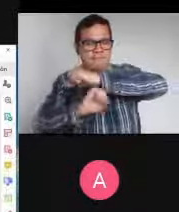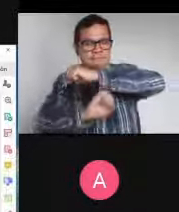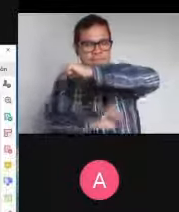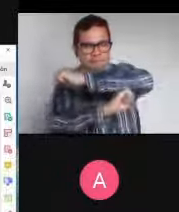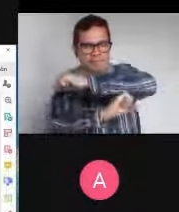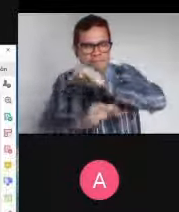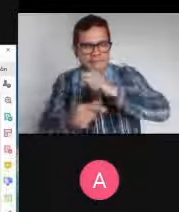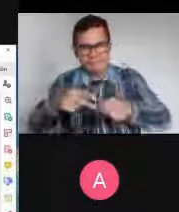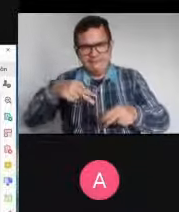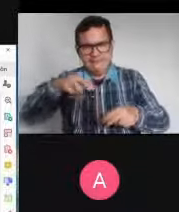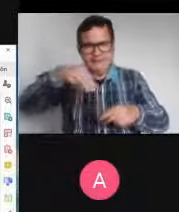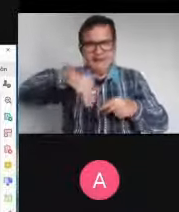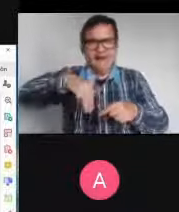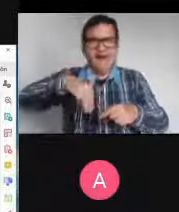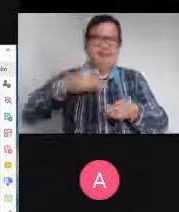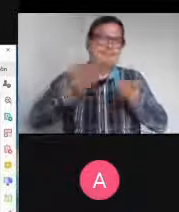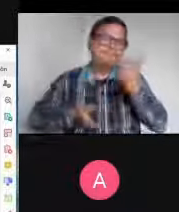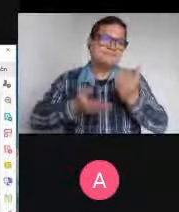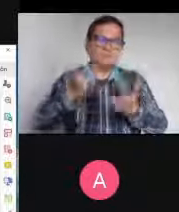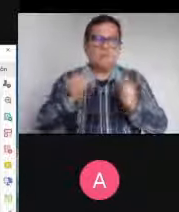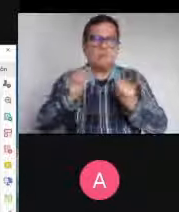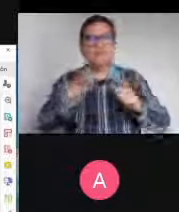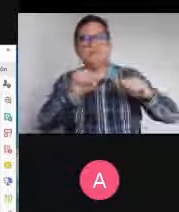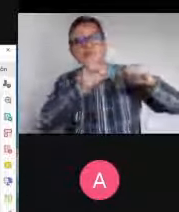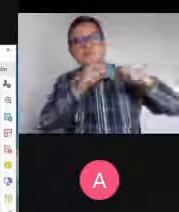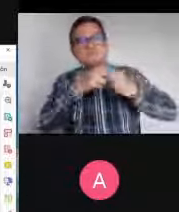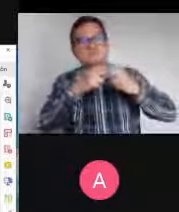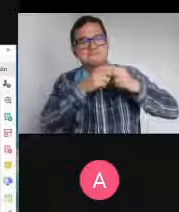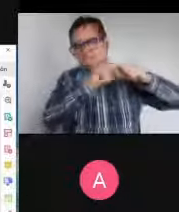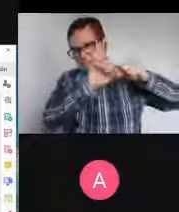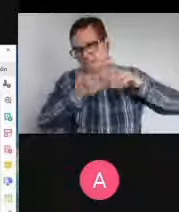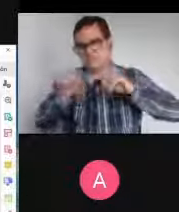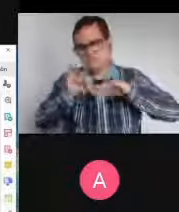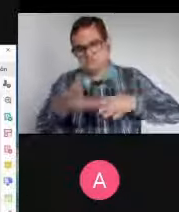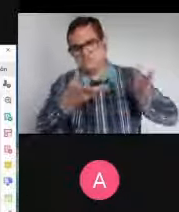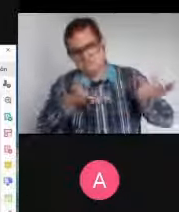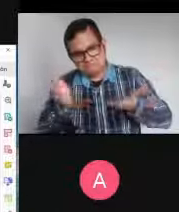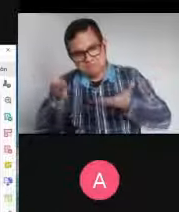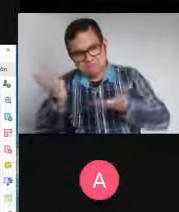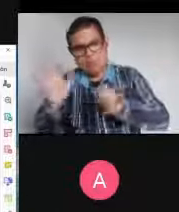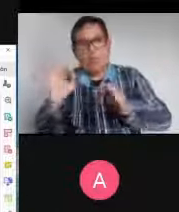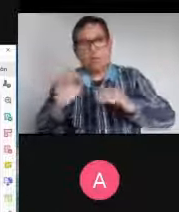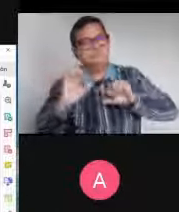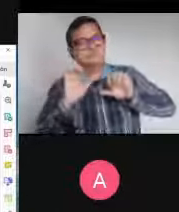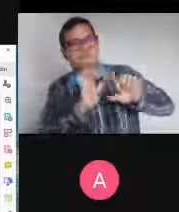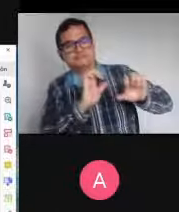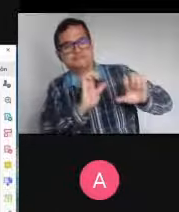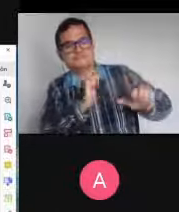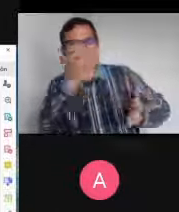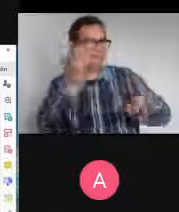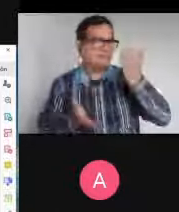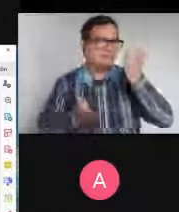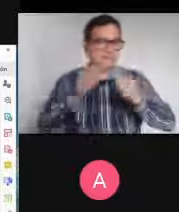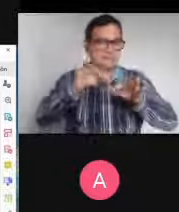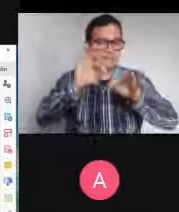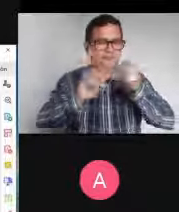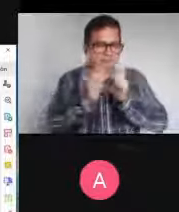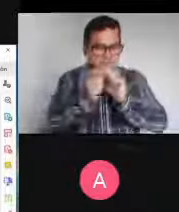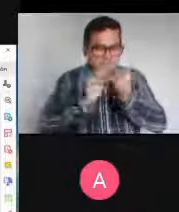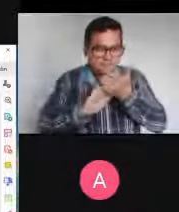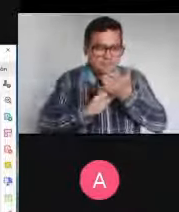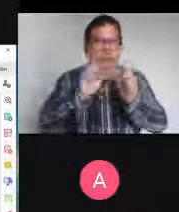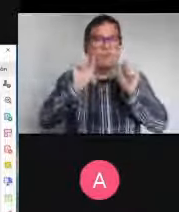o desactivarlo, o sea, que permita el paso o no de la corriente. Y también hay algunas configuraciones donde puede funcionar como un